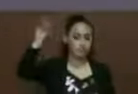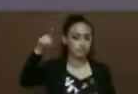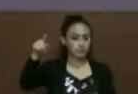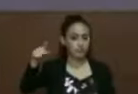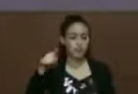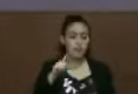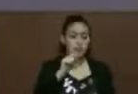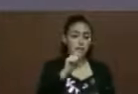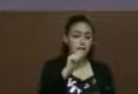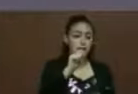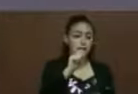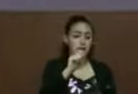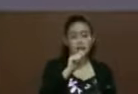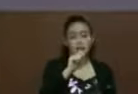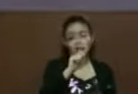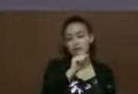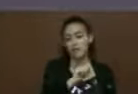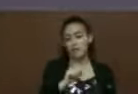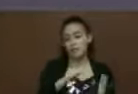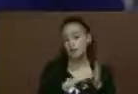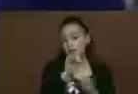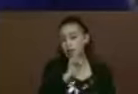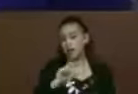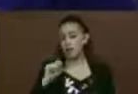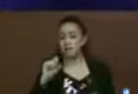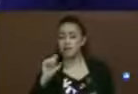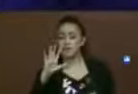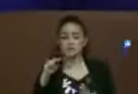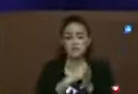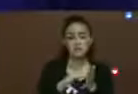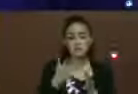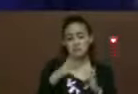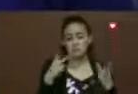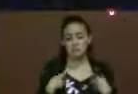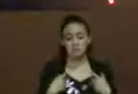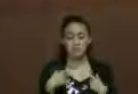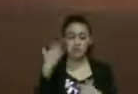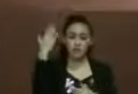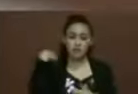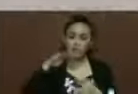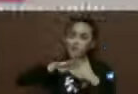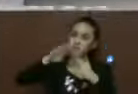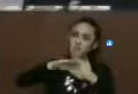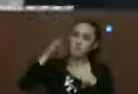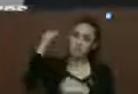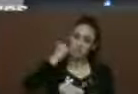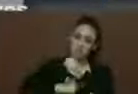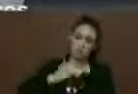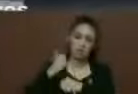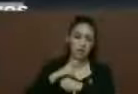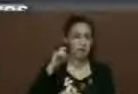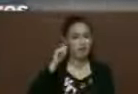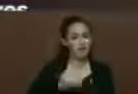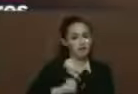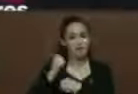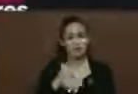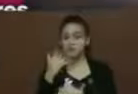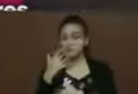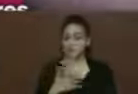20 mil, 25 mil se van al año, es decir, una quinta parte de lo que migraba hace 20 años, 15